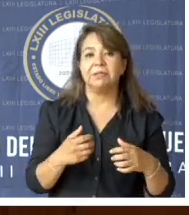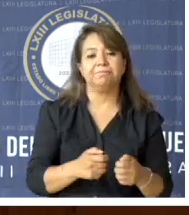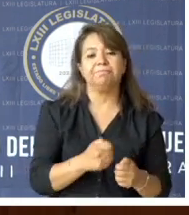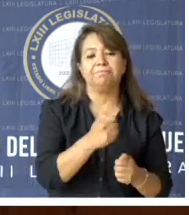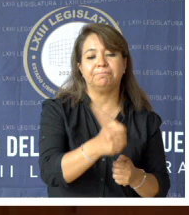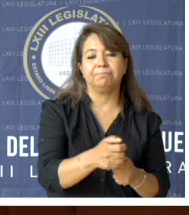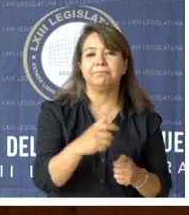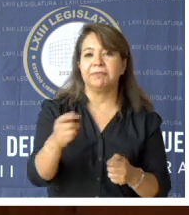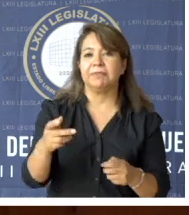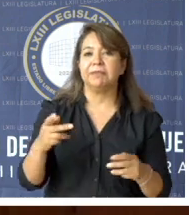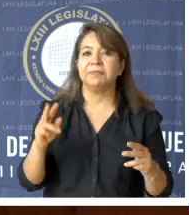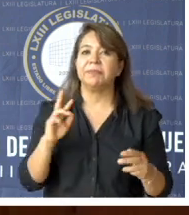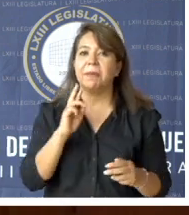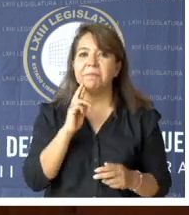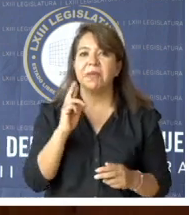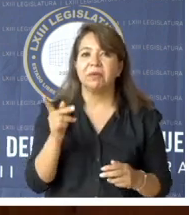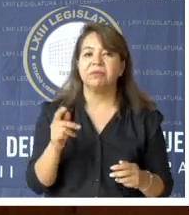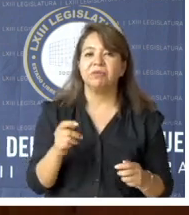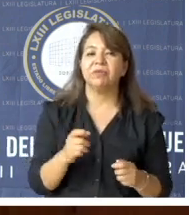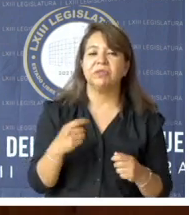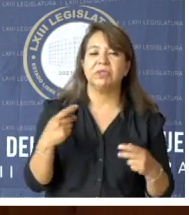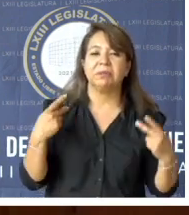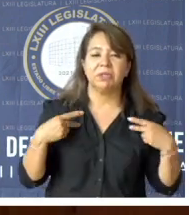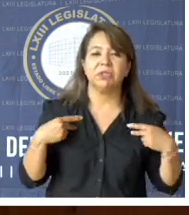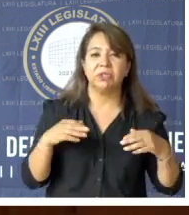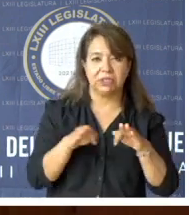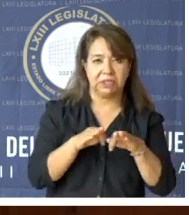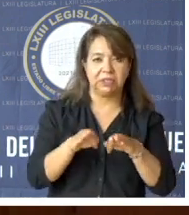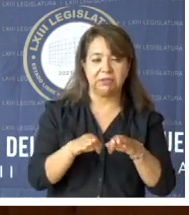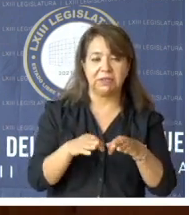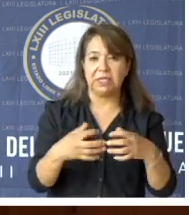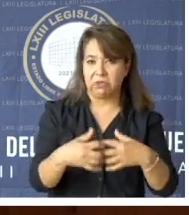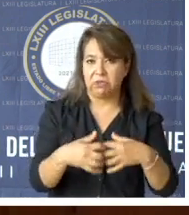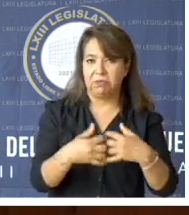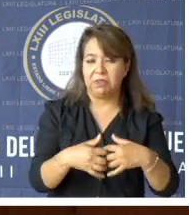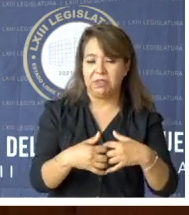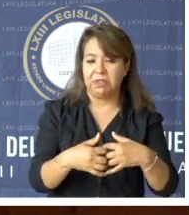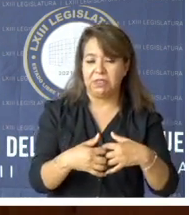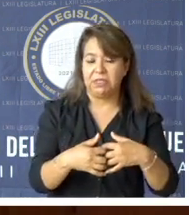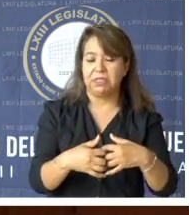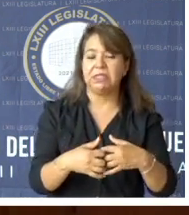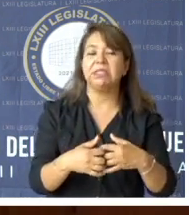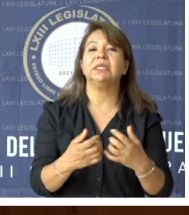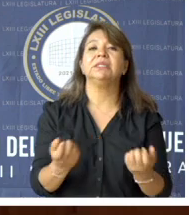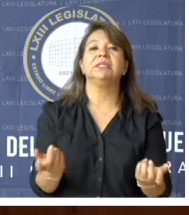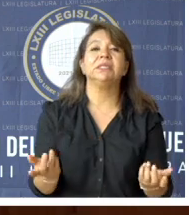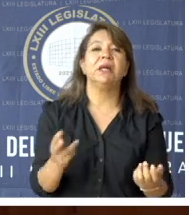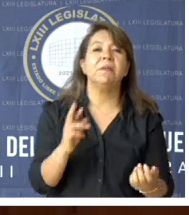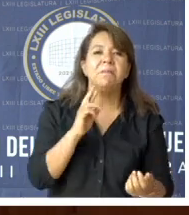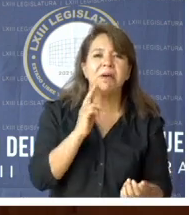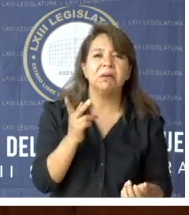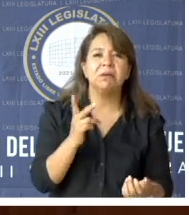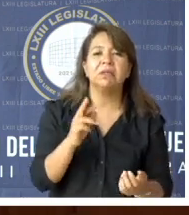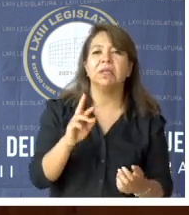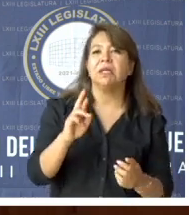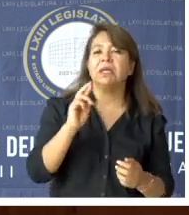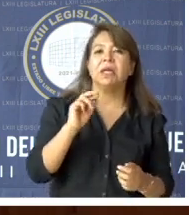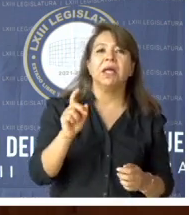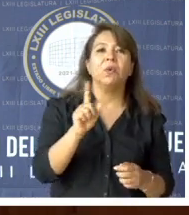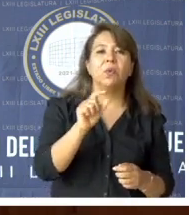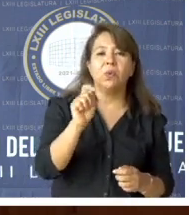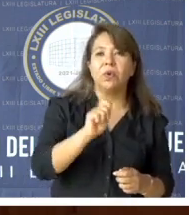daría buenas expectativas. Un factor clave para llevar a cabo el éxito de las empresas es la visión a largo